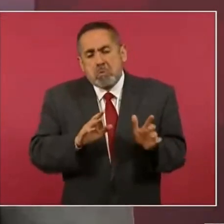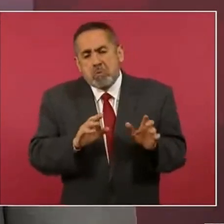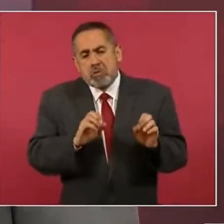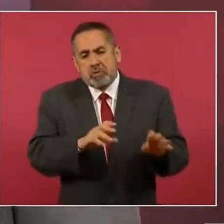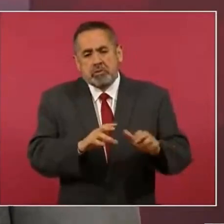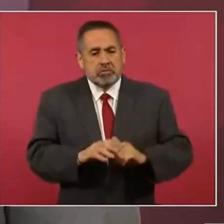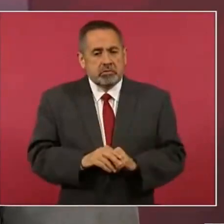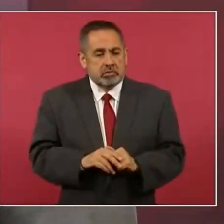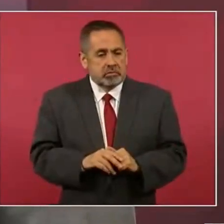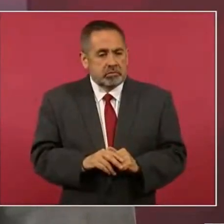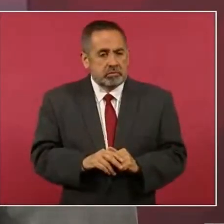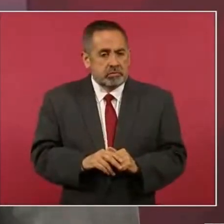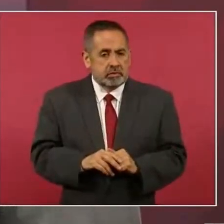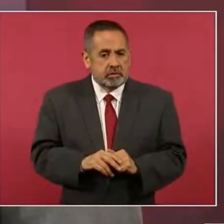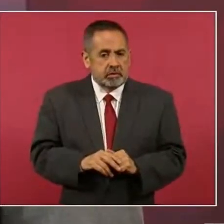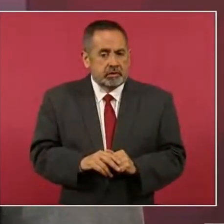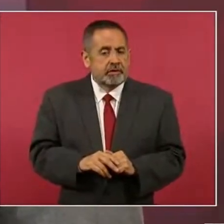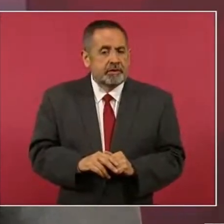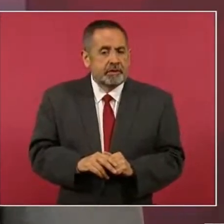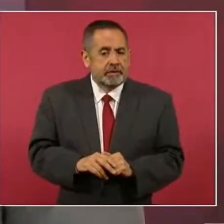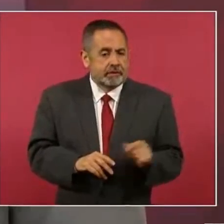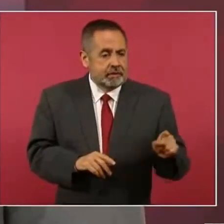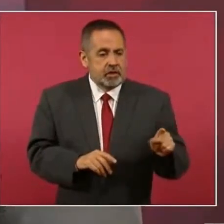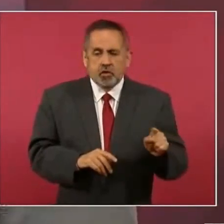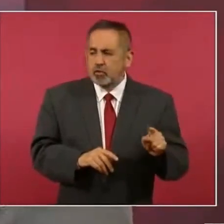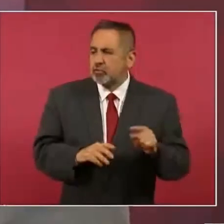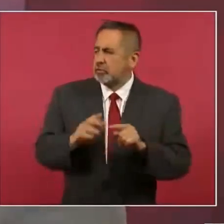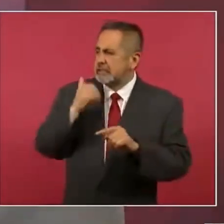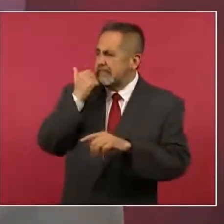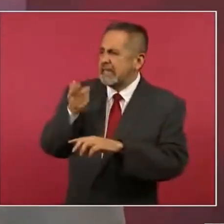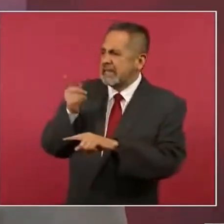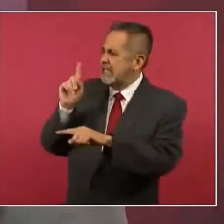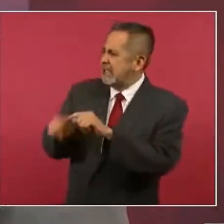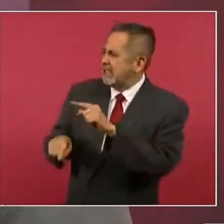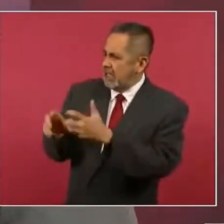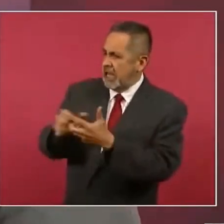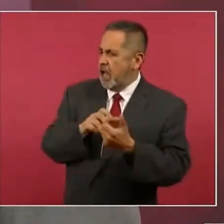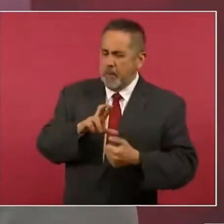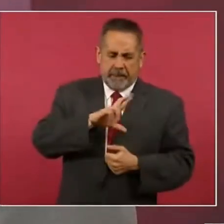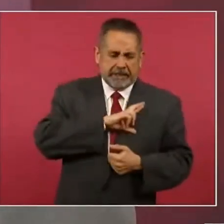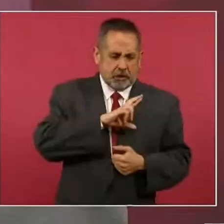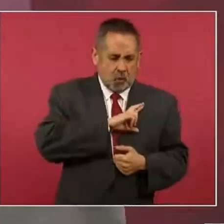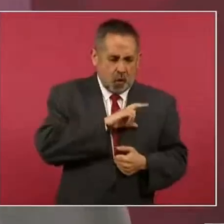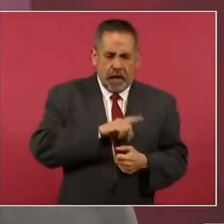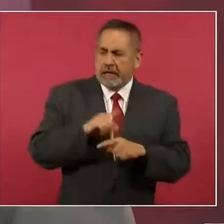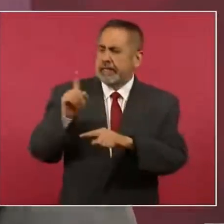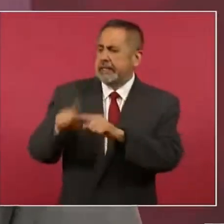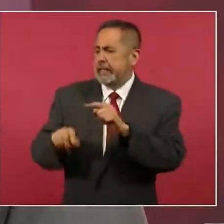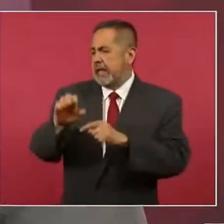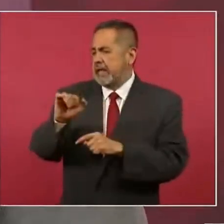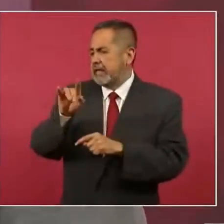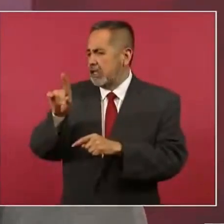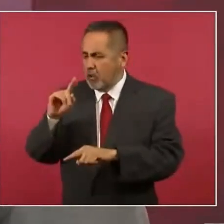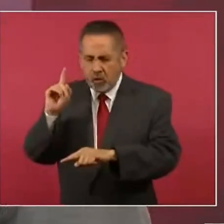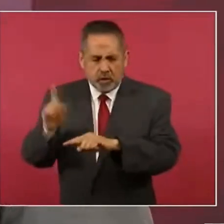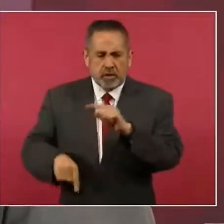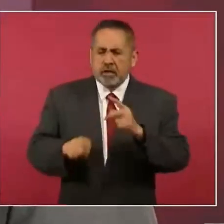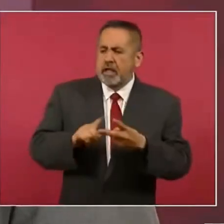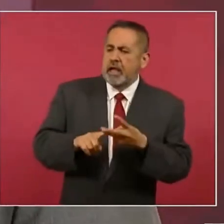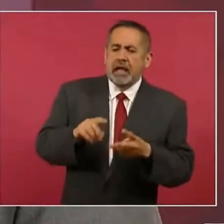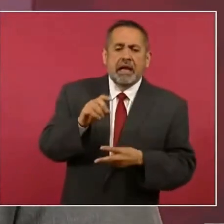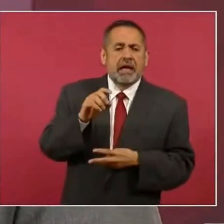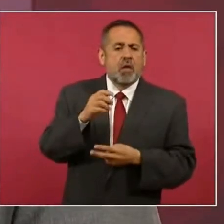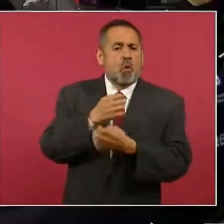a favor de la privatización, en contra del ejido, en contra de la educación